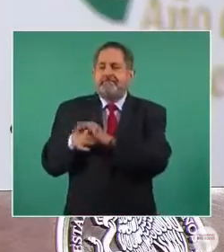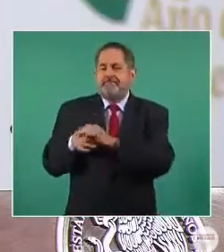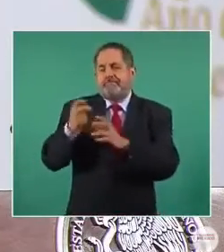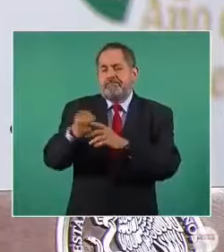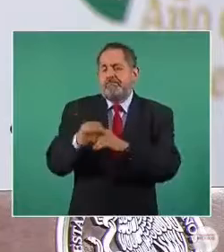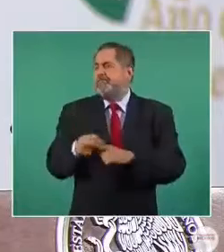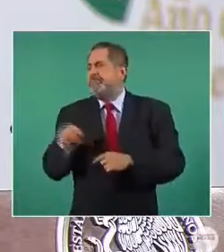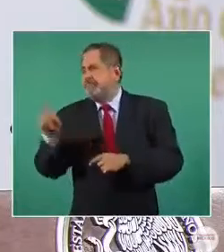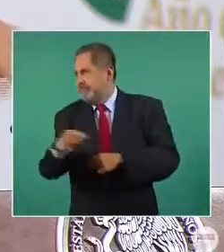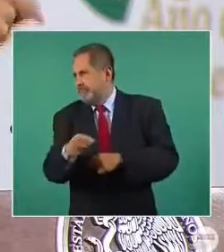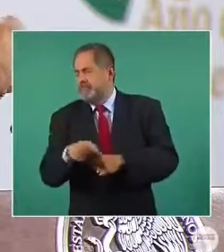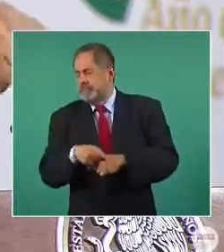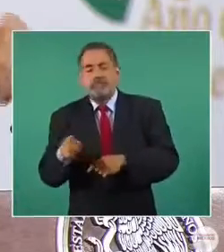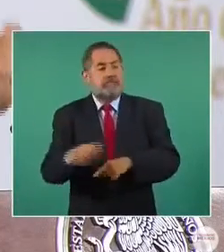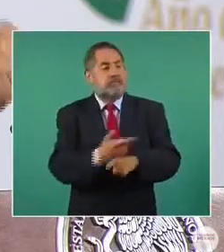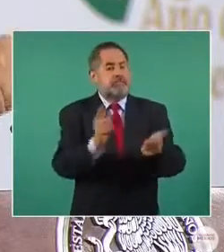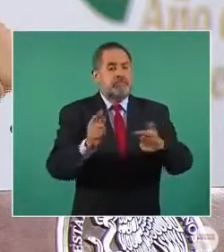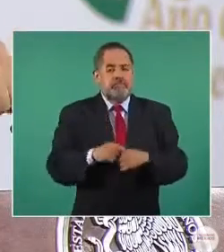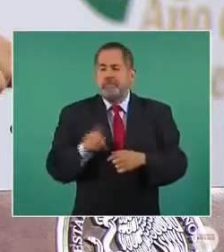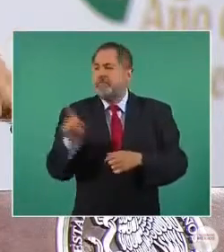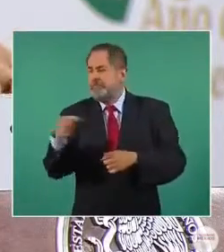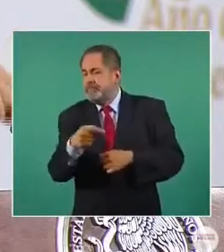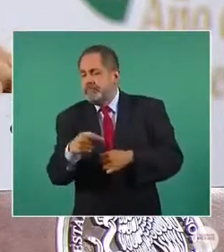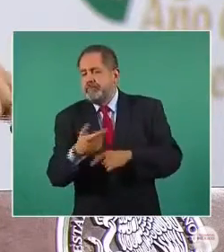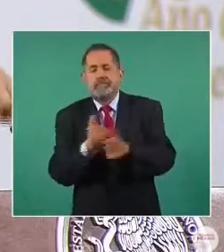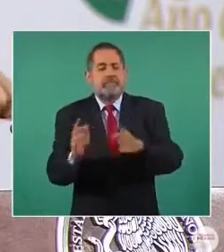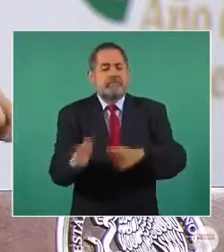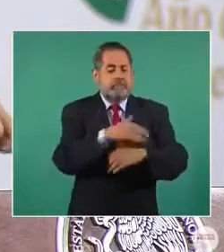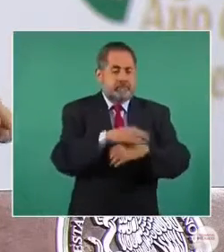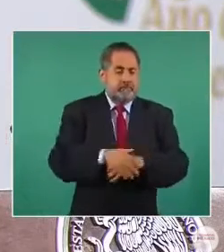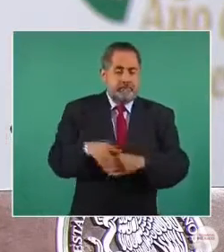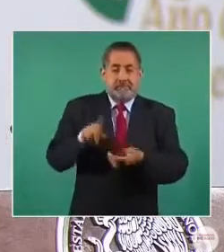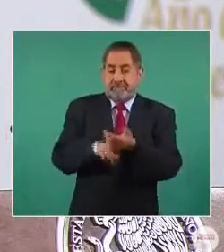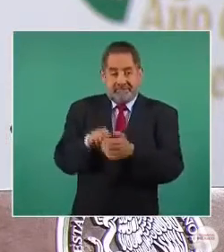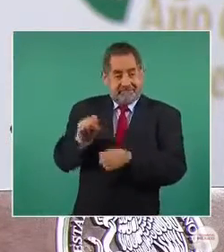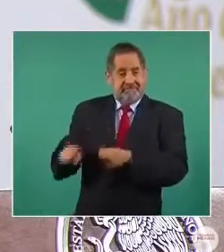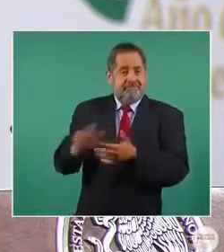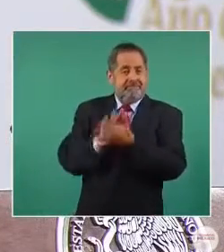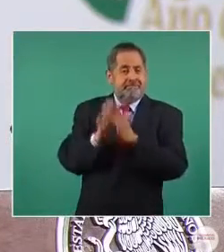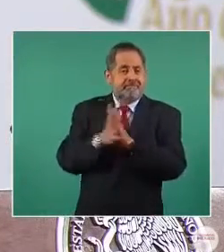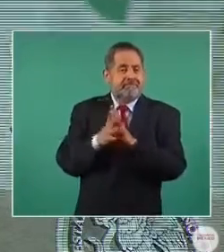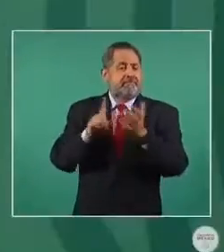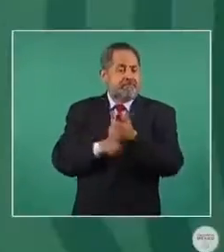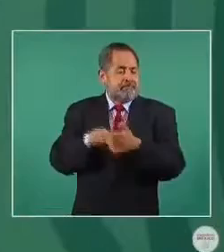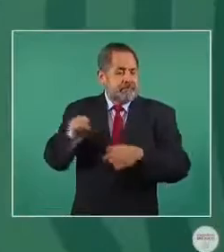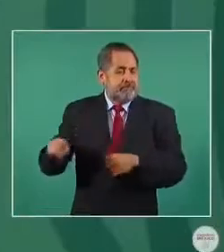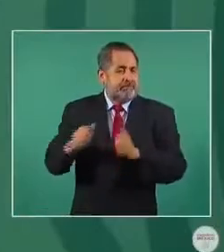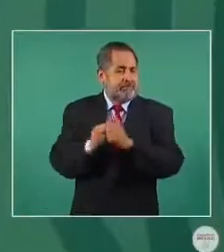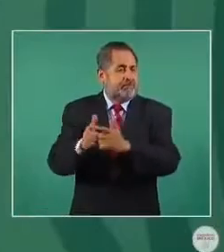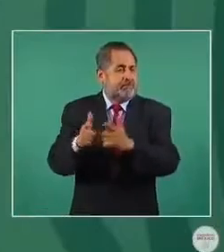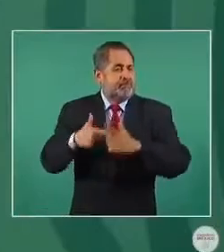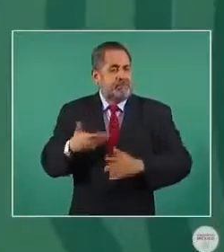Poder Judicial, desde luego en el Poder Ejecutivo, la Procuraduría,